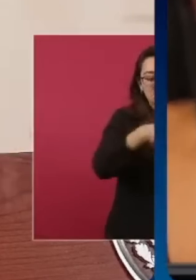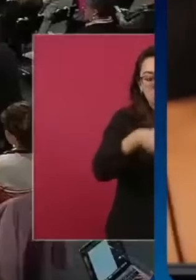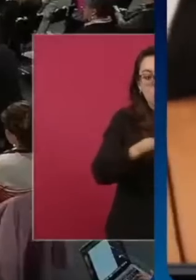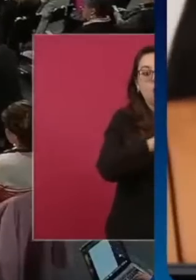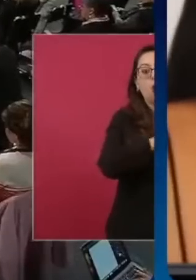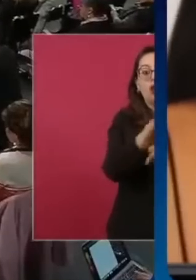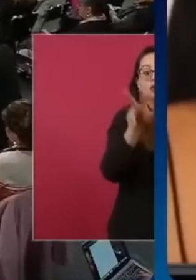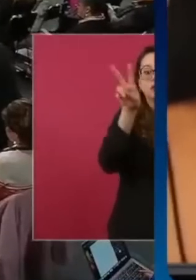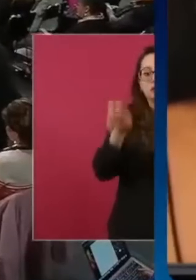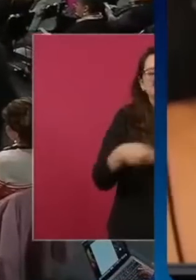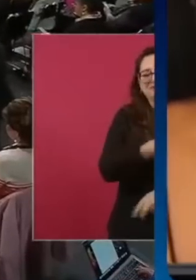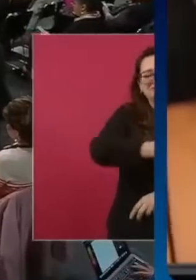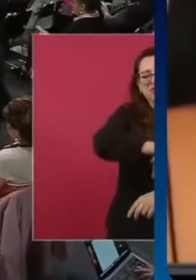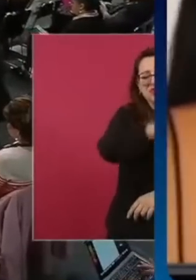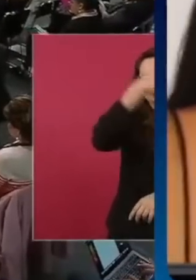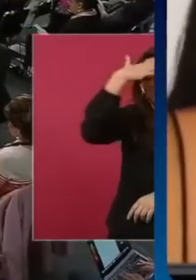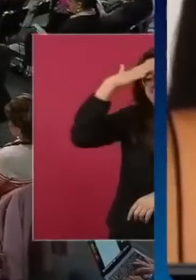en defensa de